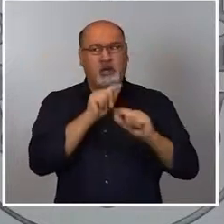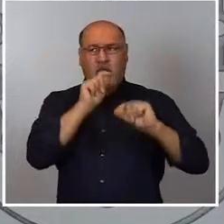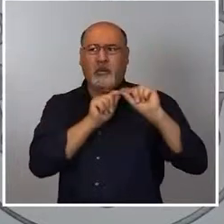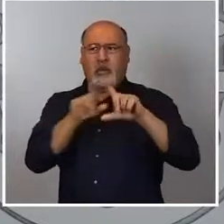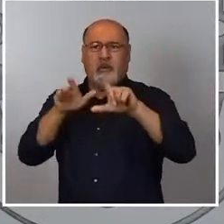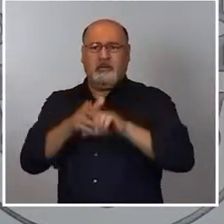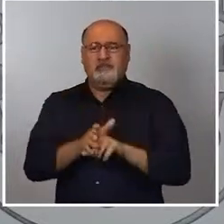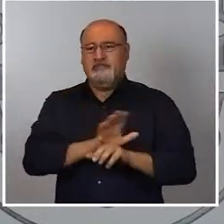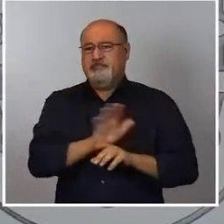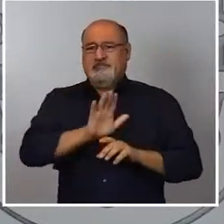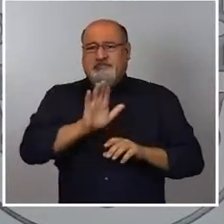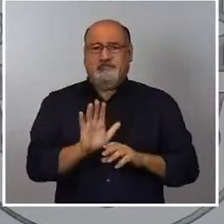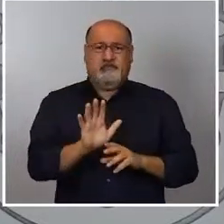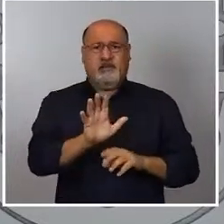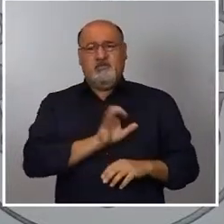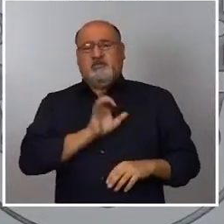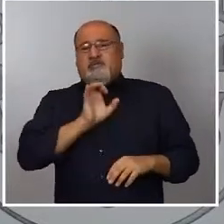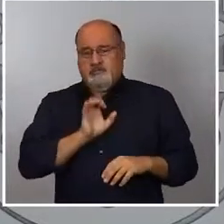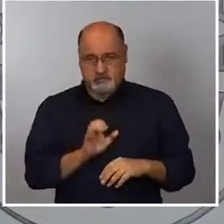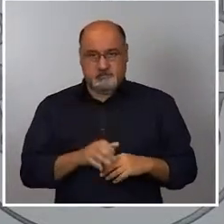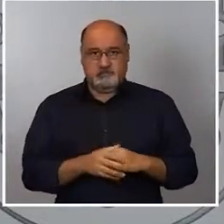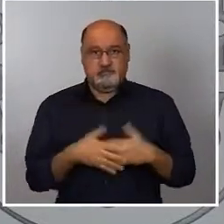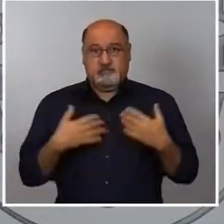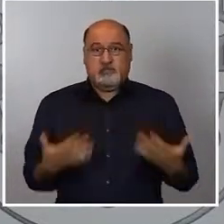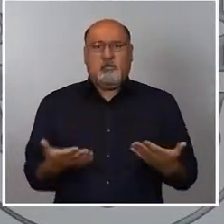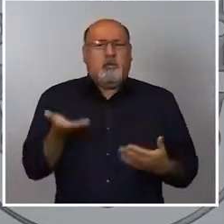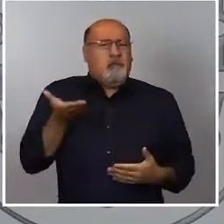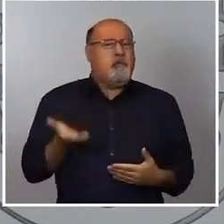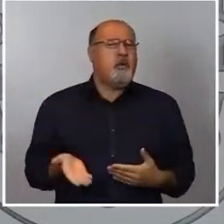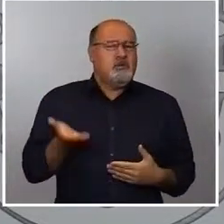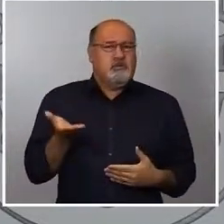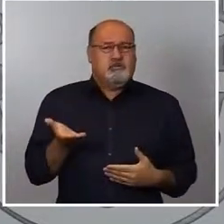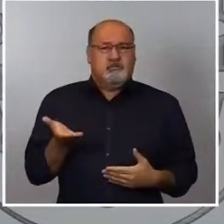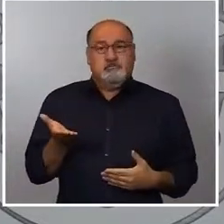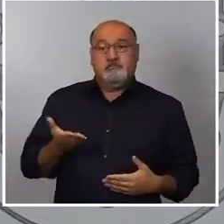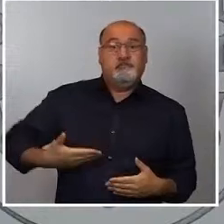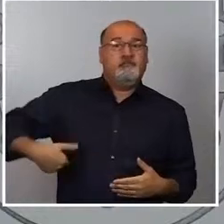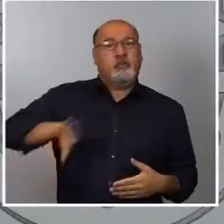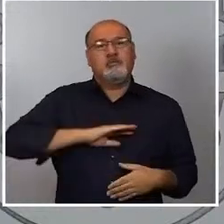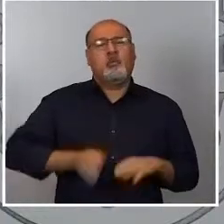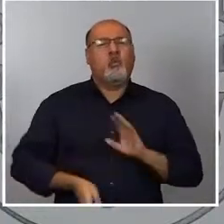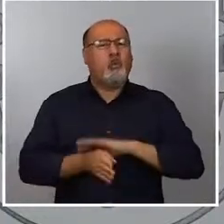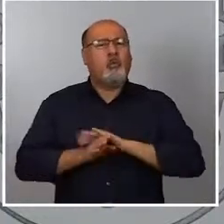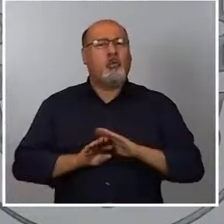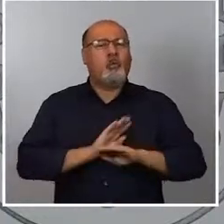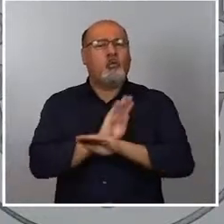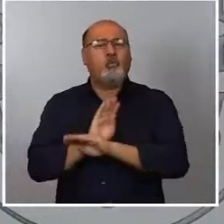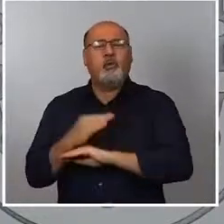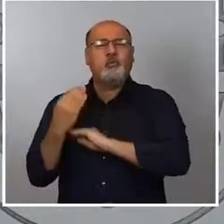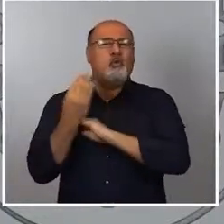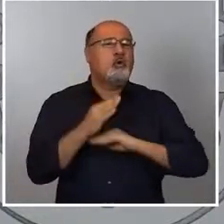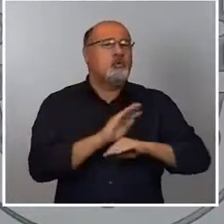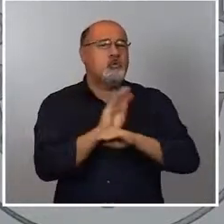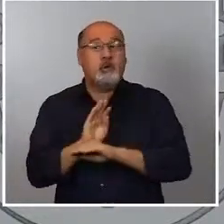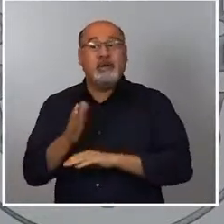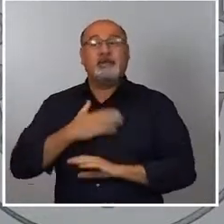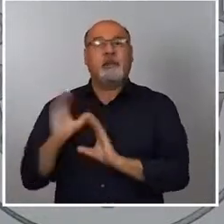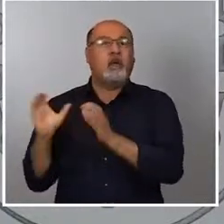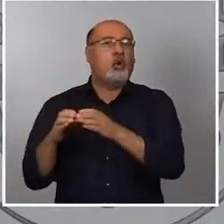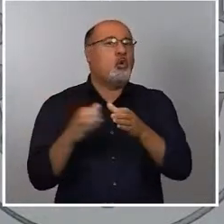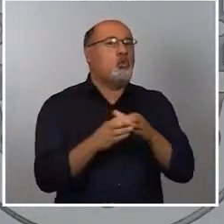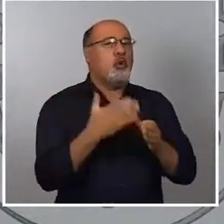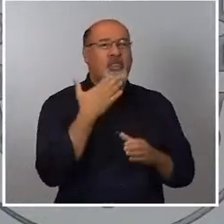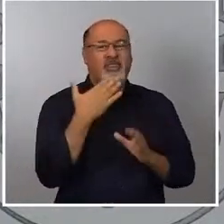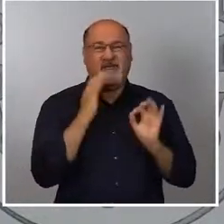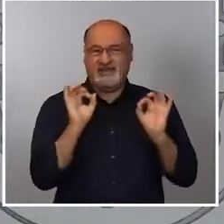por quien no está protegido por tanto es muy importante que nos sigamos cuidando y sigamos protegiendo a los grupos de edad donde